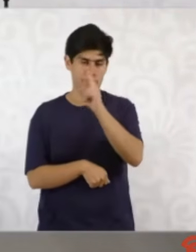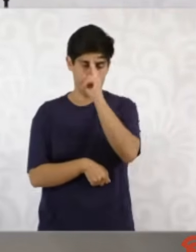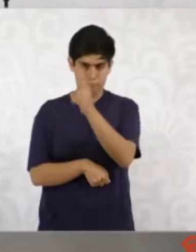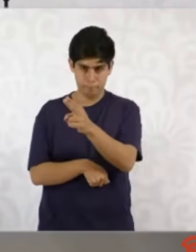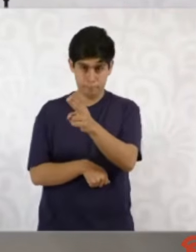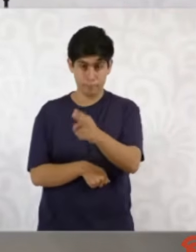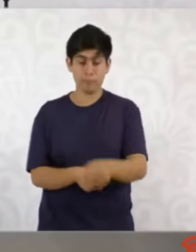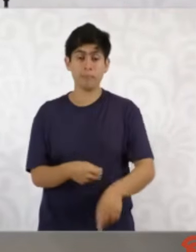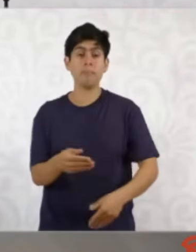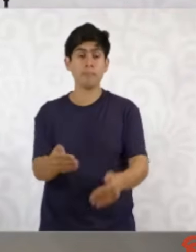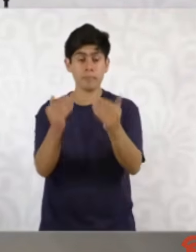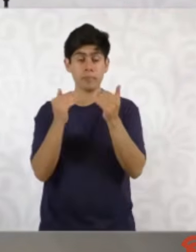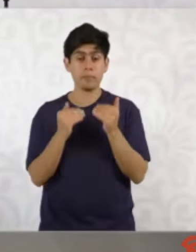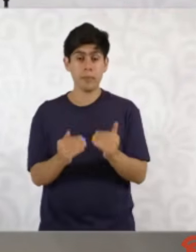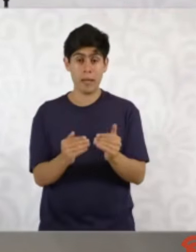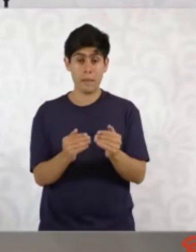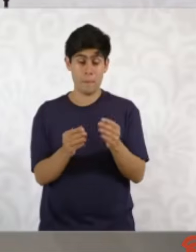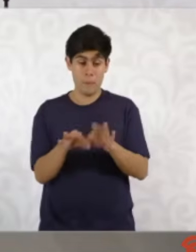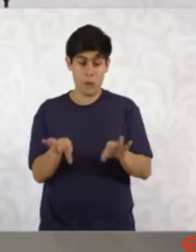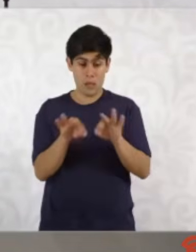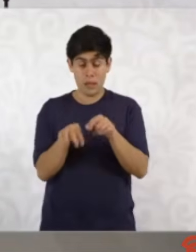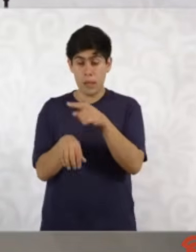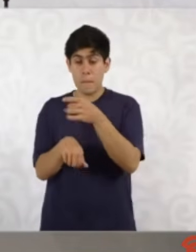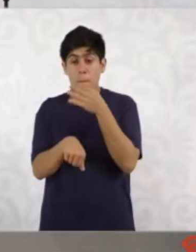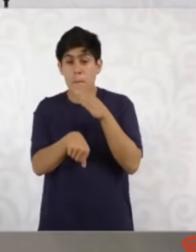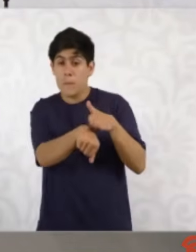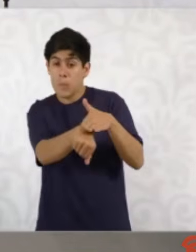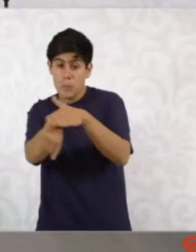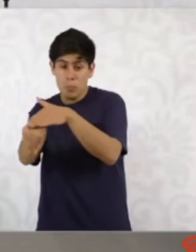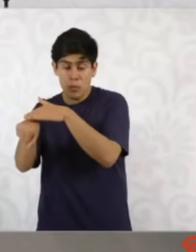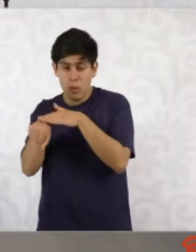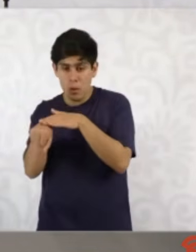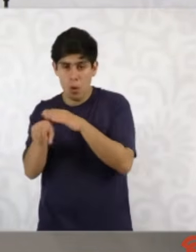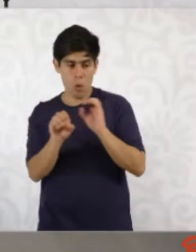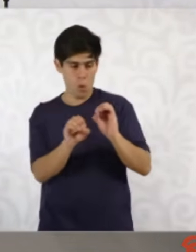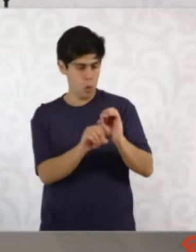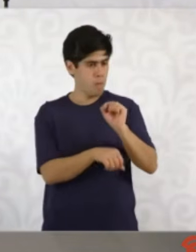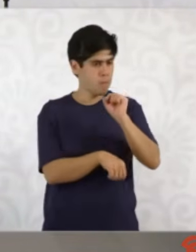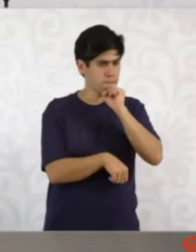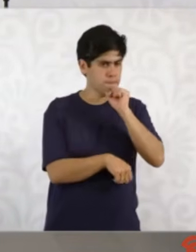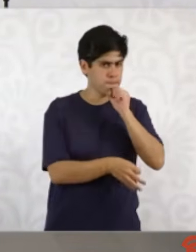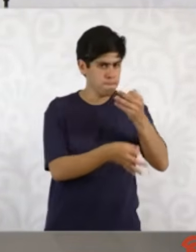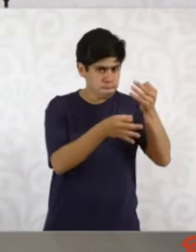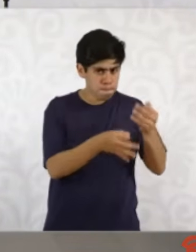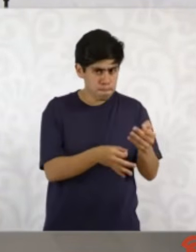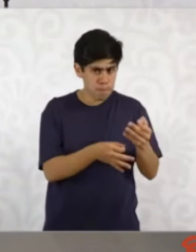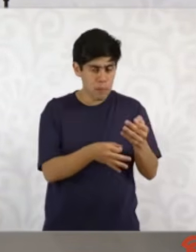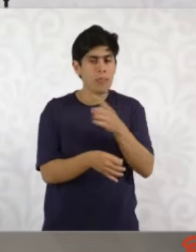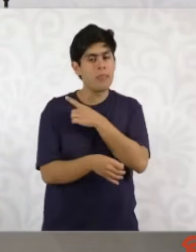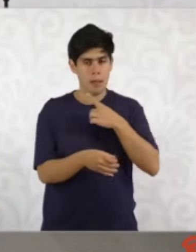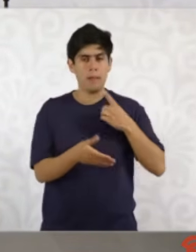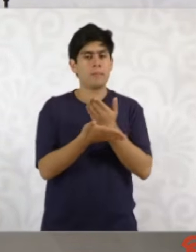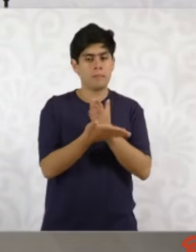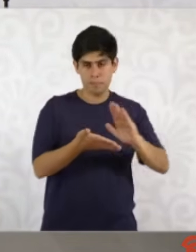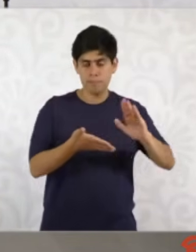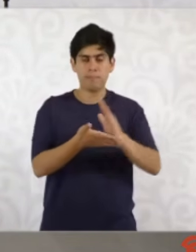qué es publicidad y qué es un contenido a través de menciones, mensajes en pantallas o plecas. Y finalmente, derecho